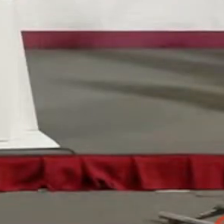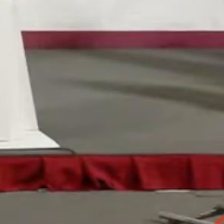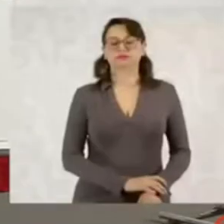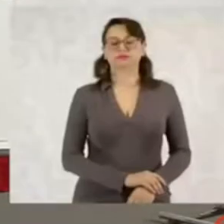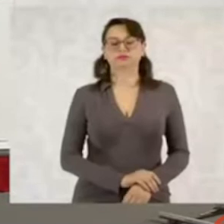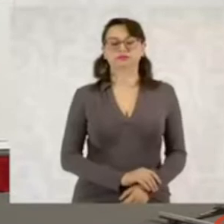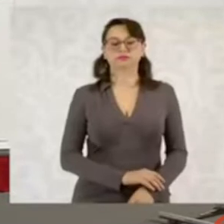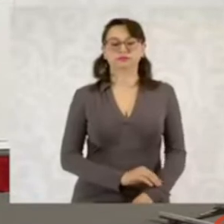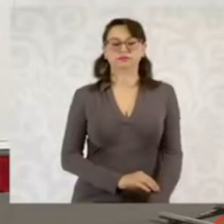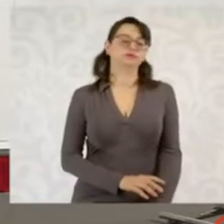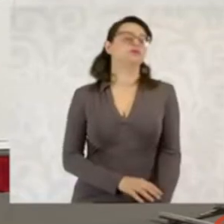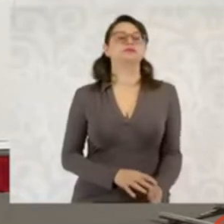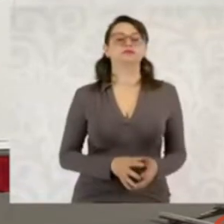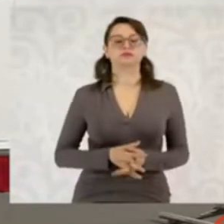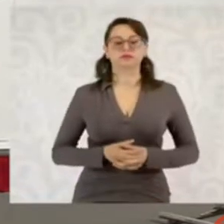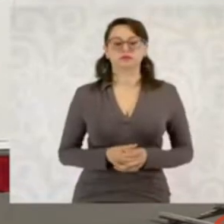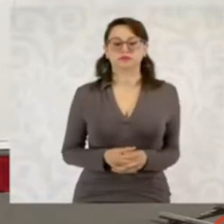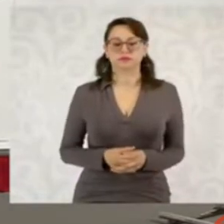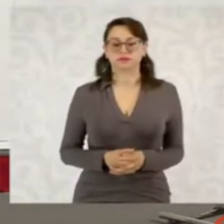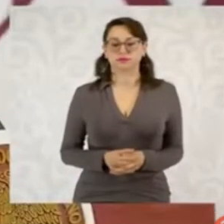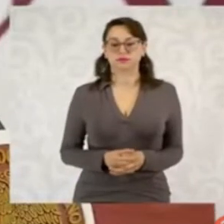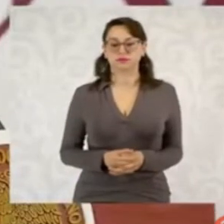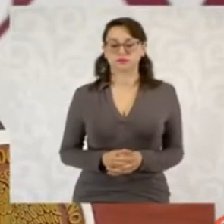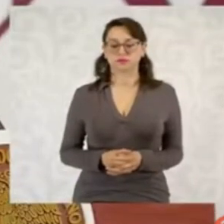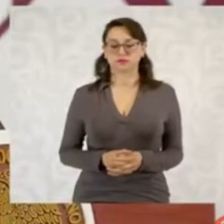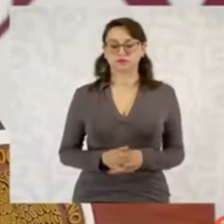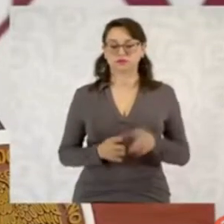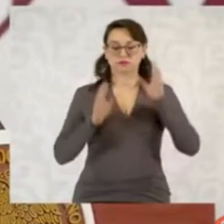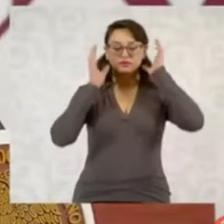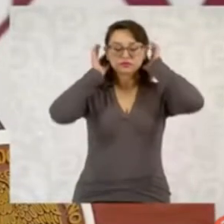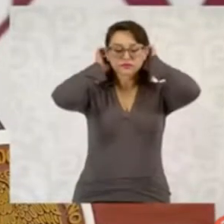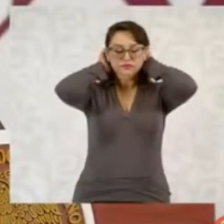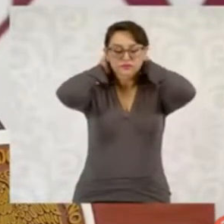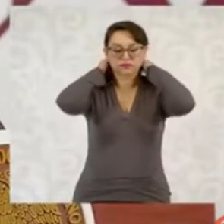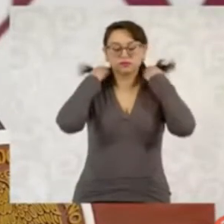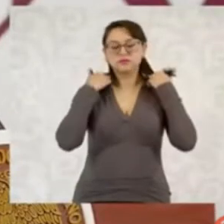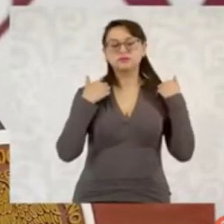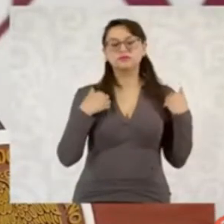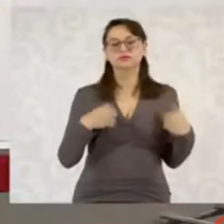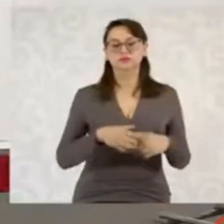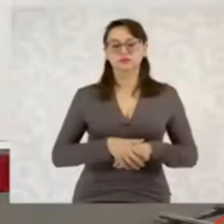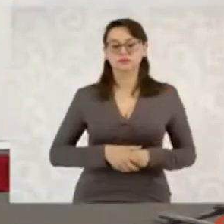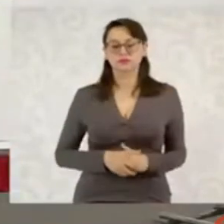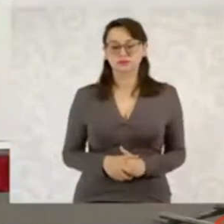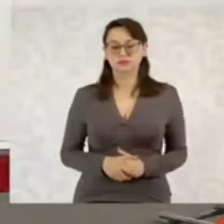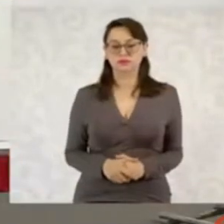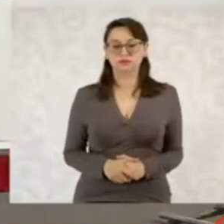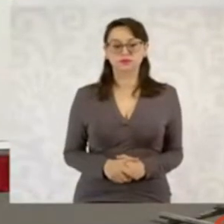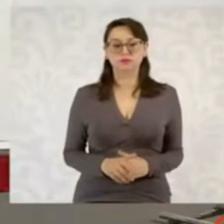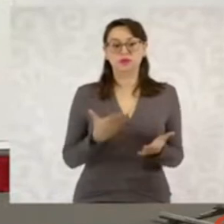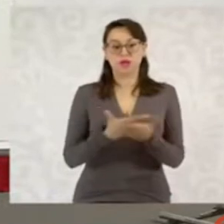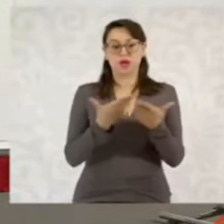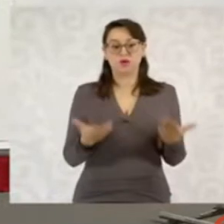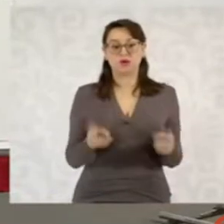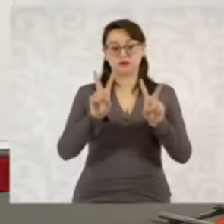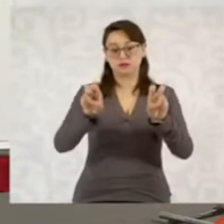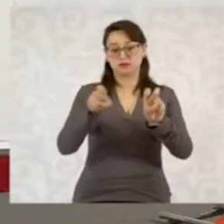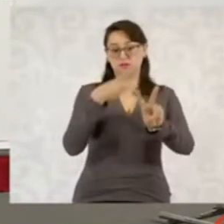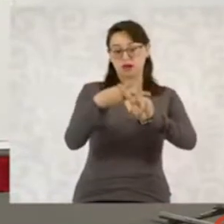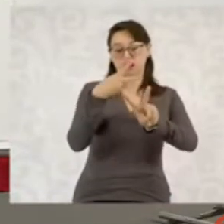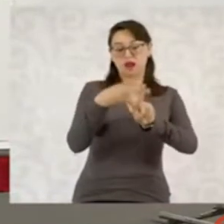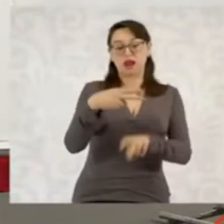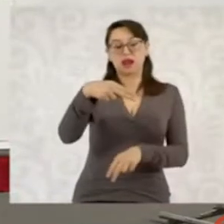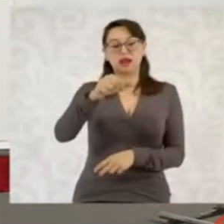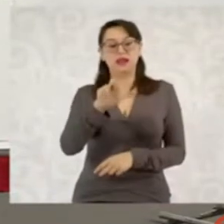Veamos ahora cómo se generó la etiqueta narcopresidenta Claudia. El